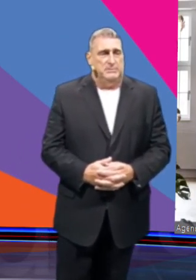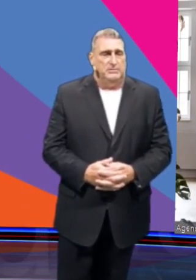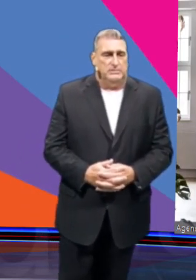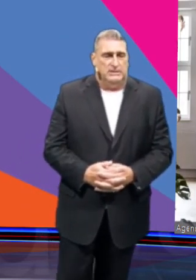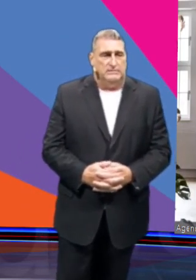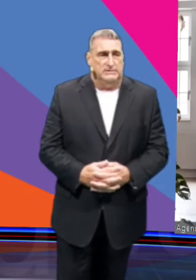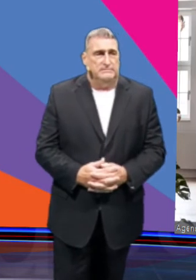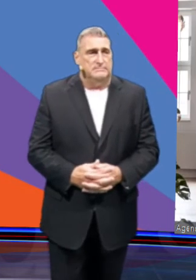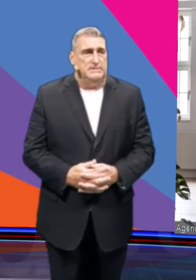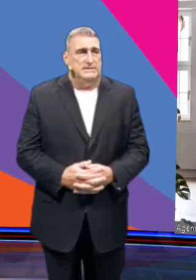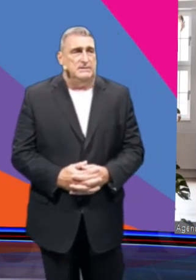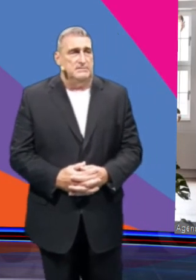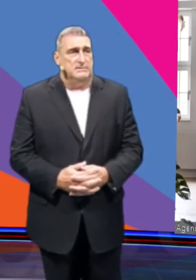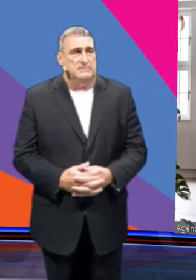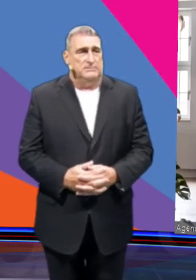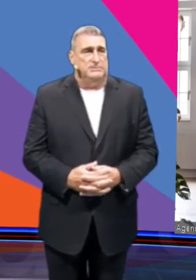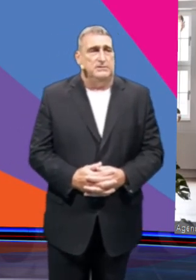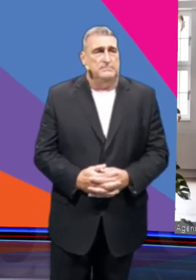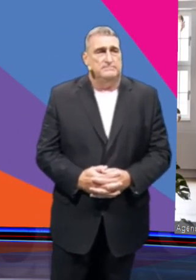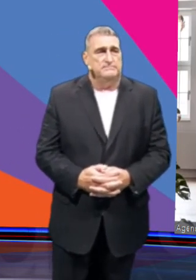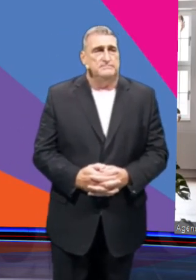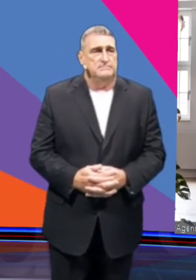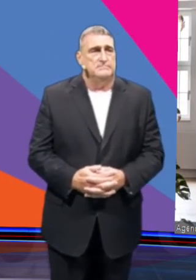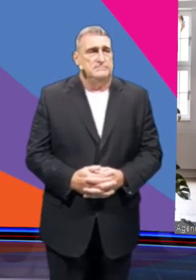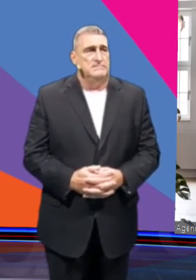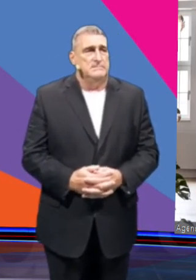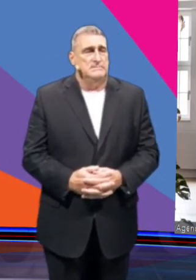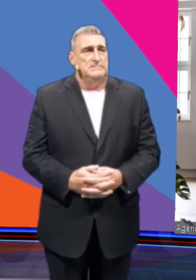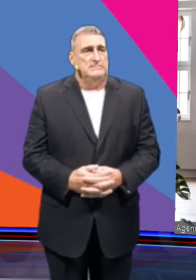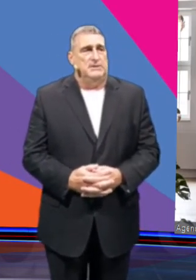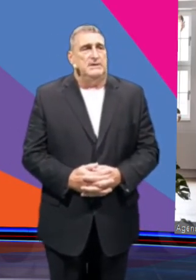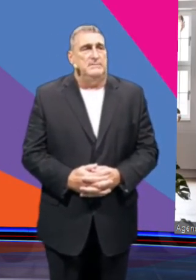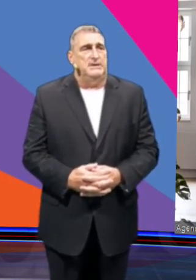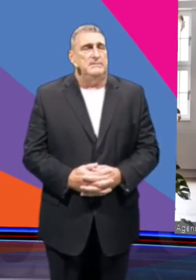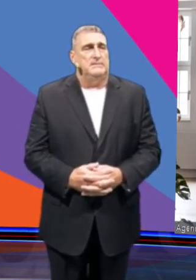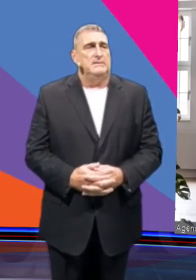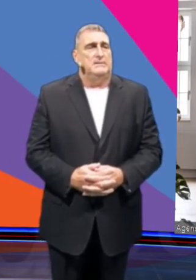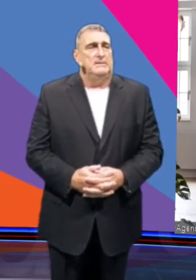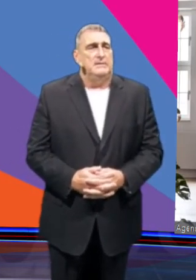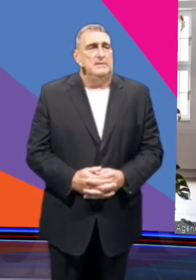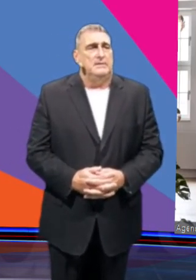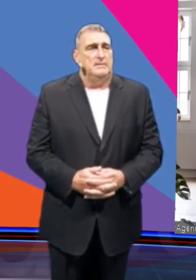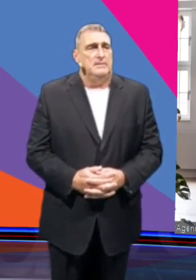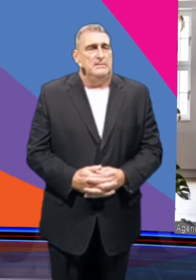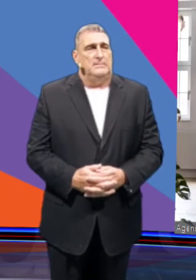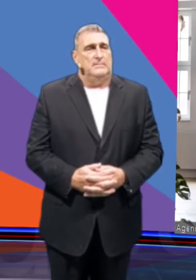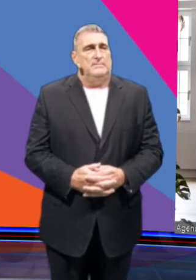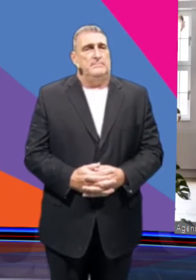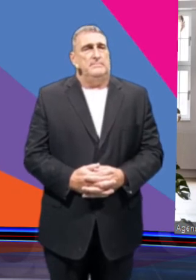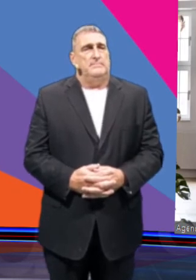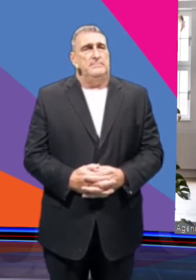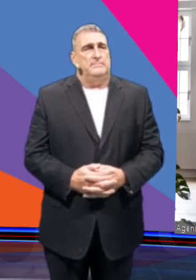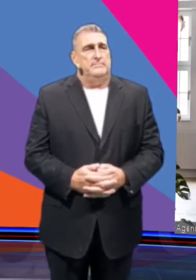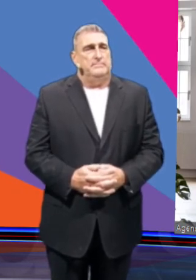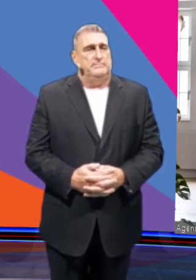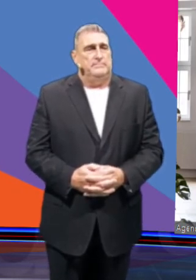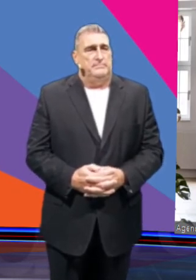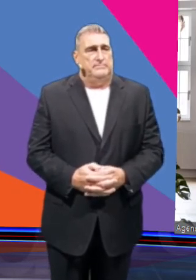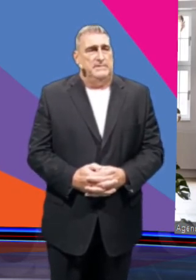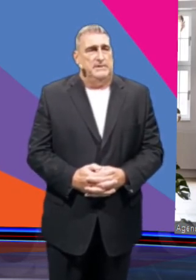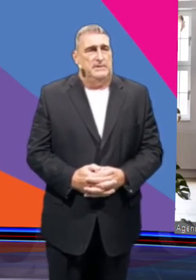pero contagio sí. Es cierto, coincido. Pero también. Mandar tan apurado a los chicos a la escuela